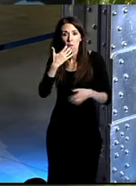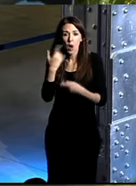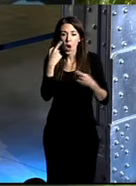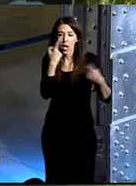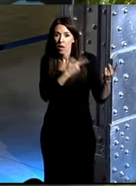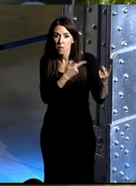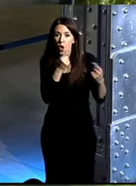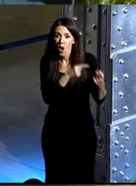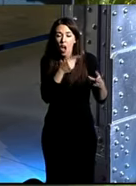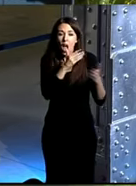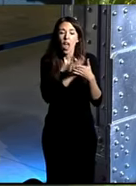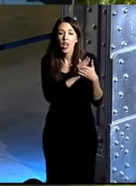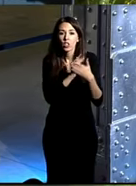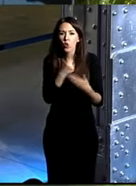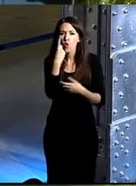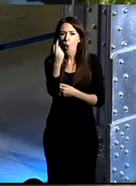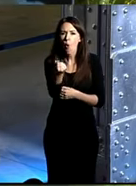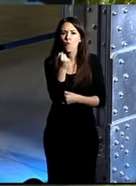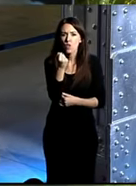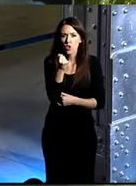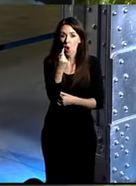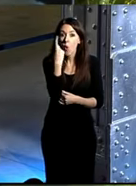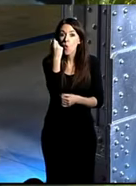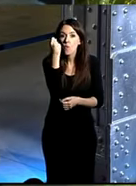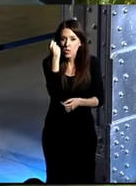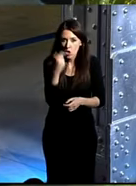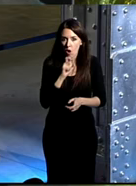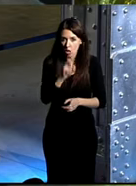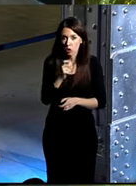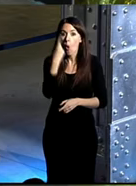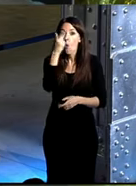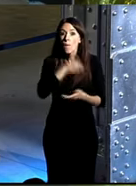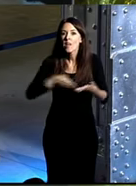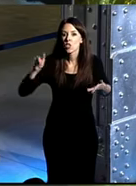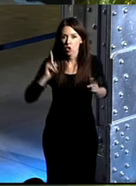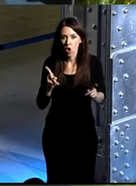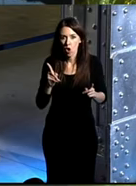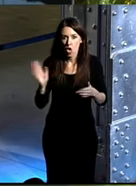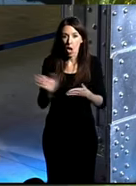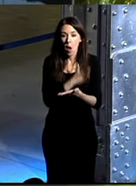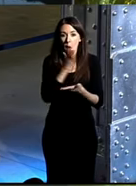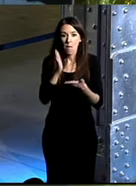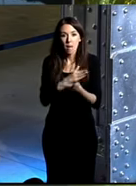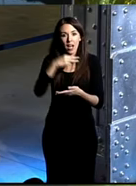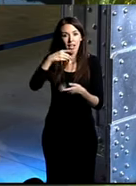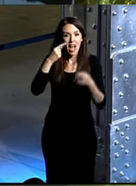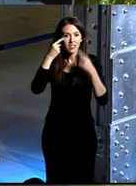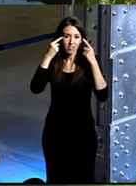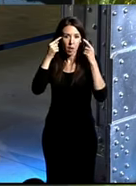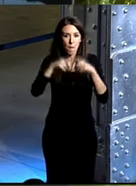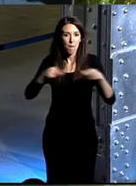por ejemplo. Esto es un estudio sobre 1 millón literalmente de páginas de manga.